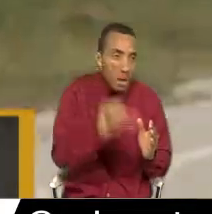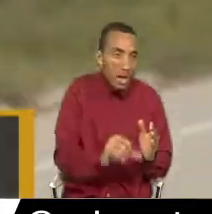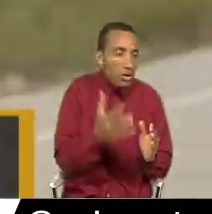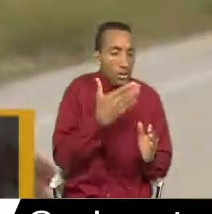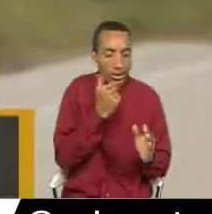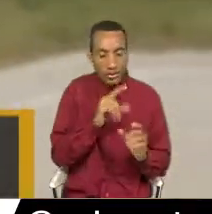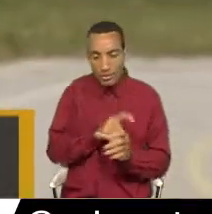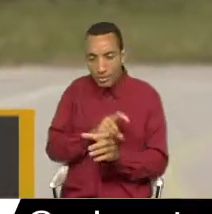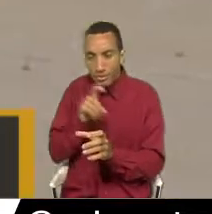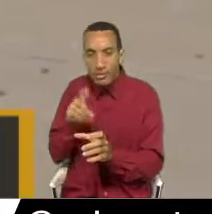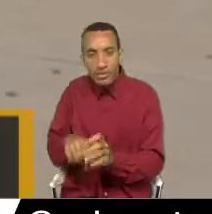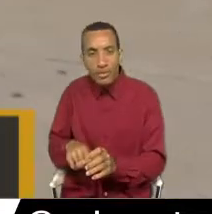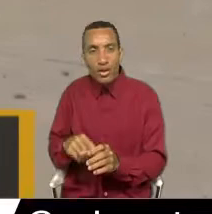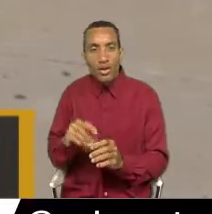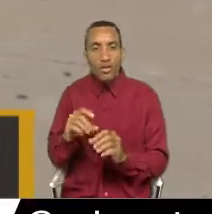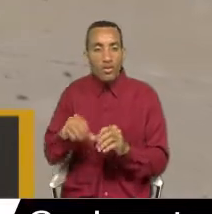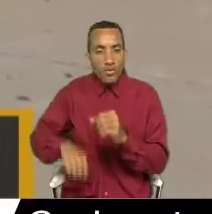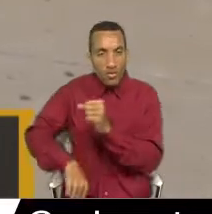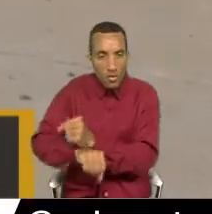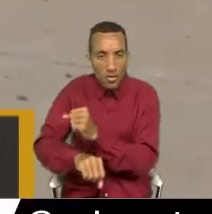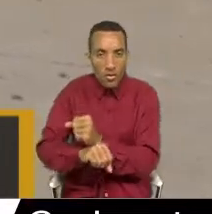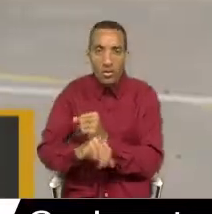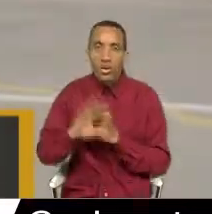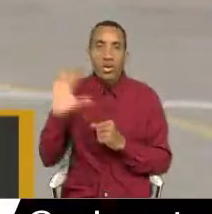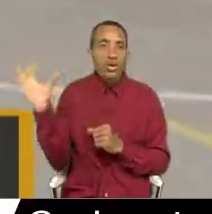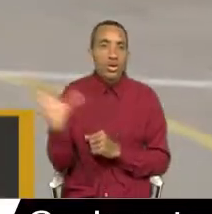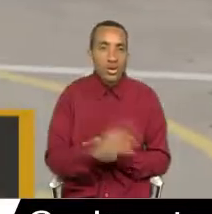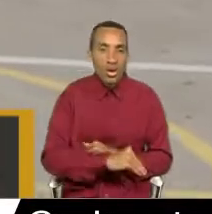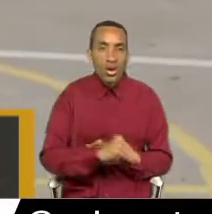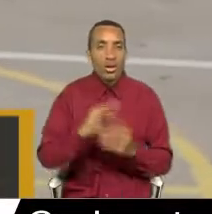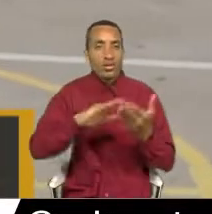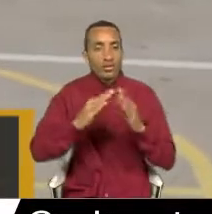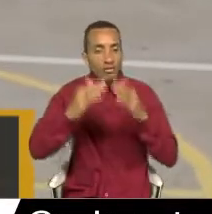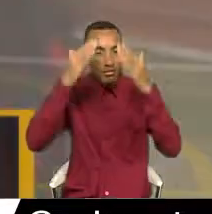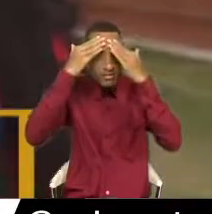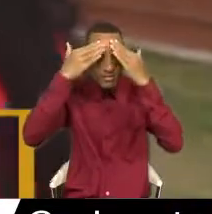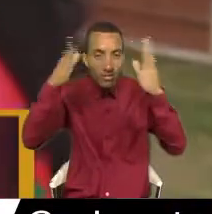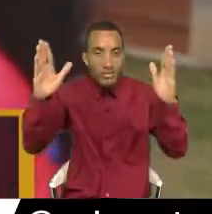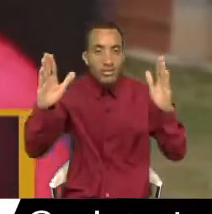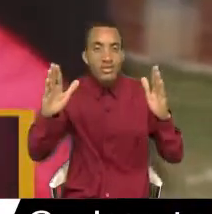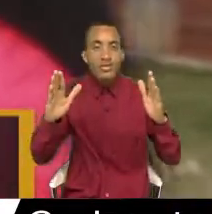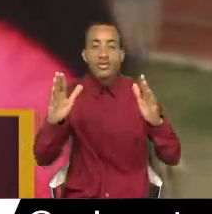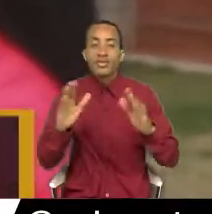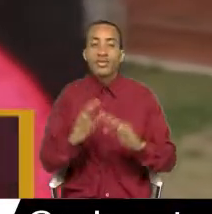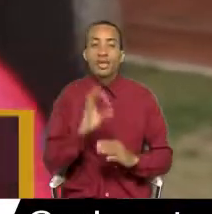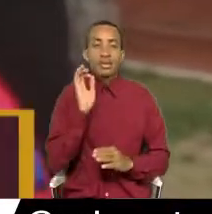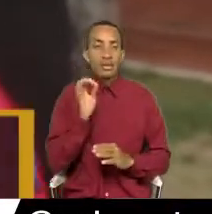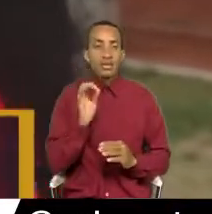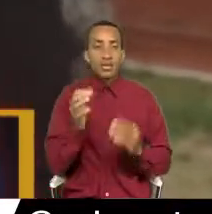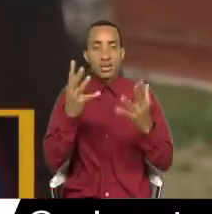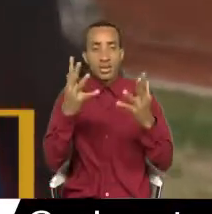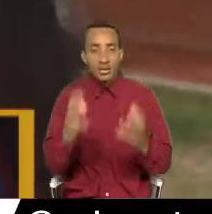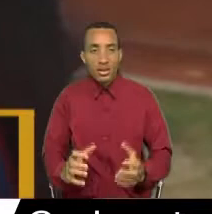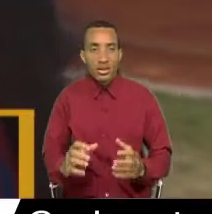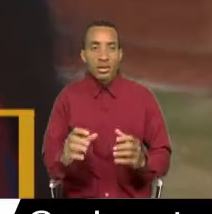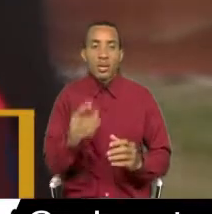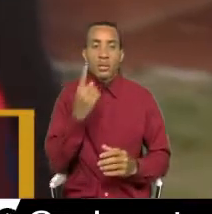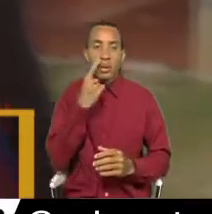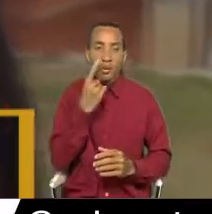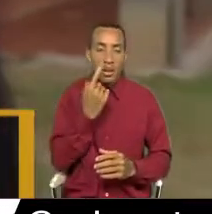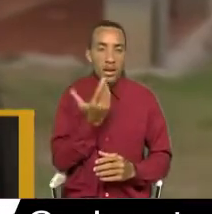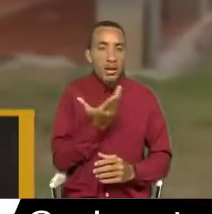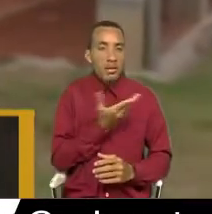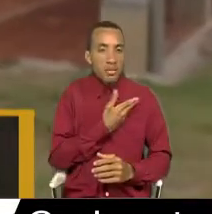mucho que la comunidad se entere. Sí, ha habido mucha unión. Ellos casi siempre que tienen sus encuentros, los papás vienen y